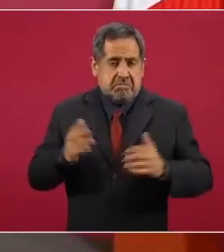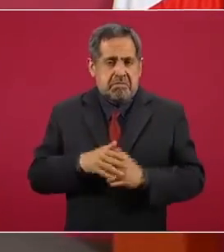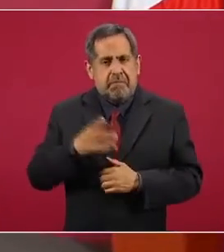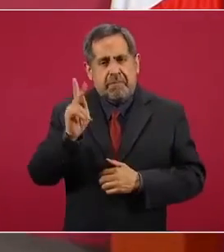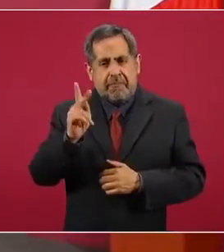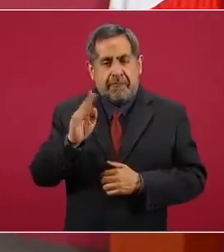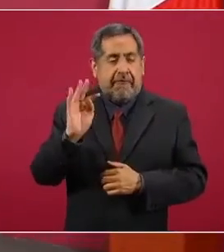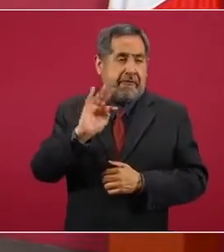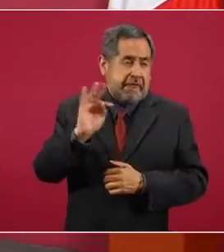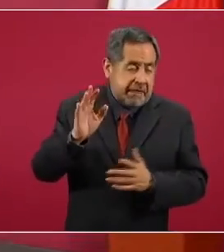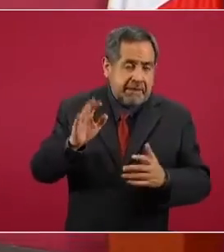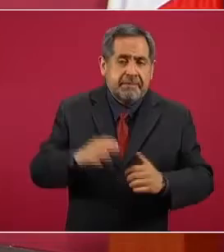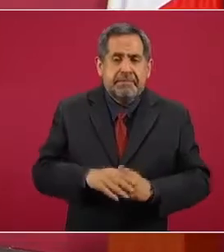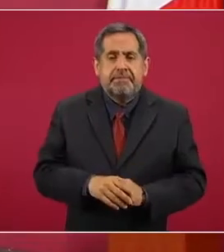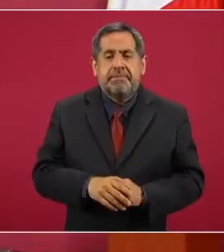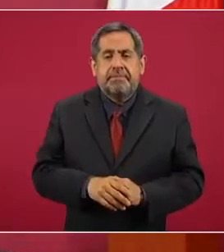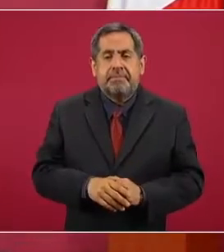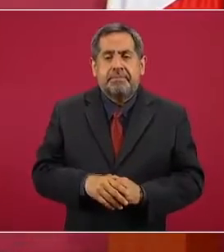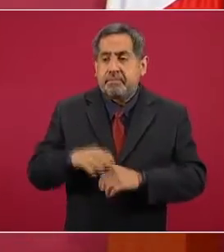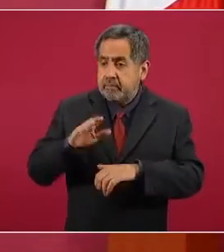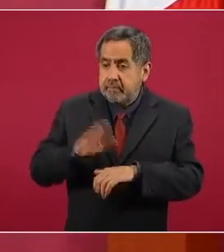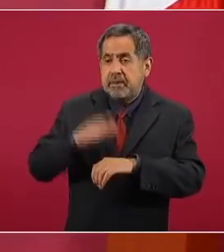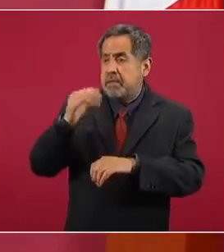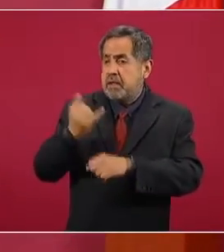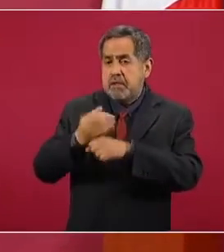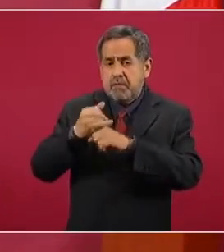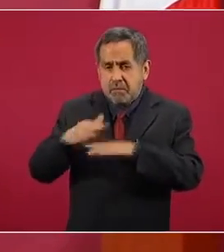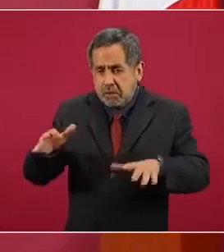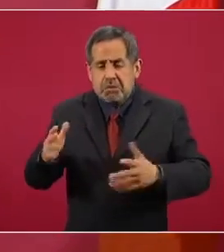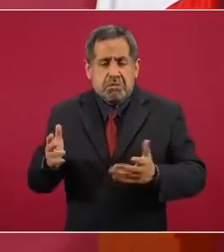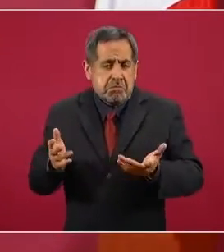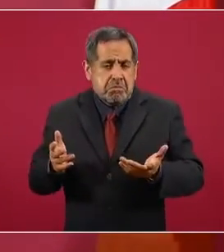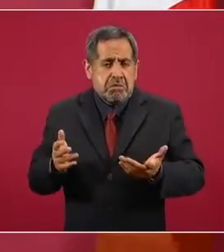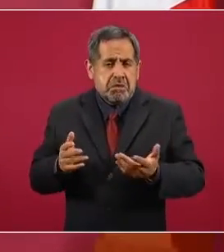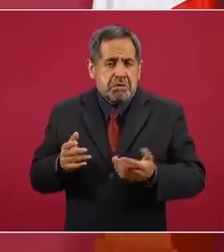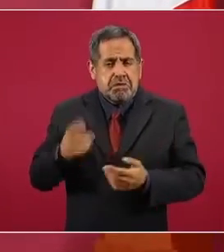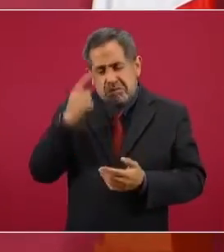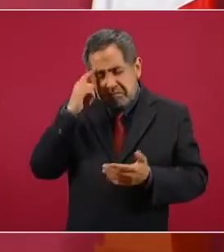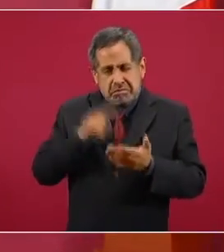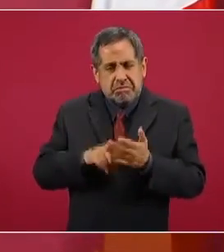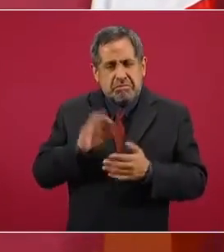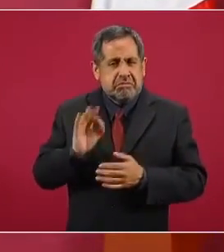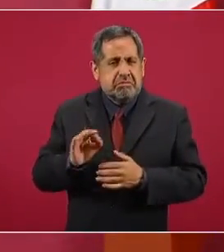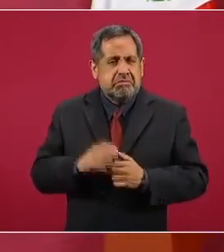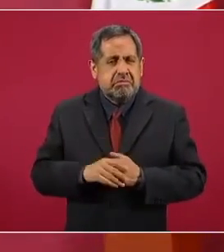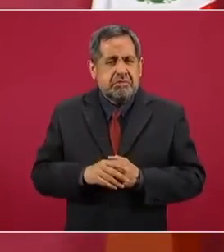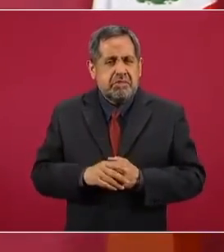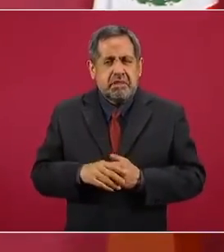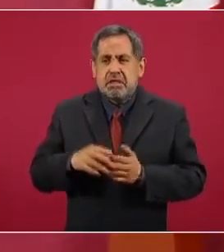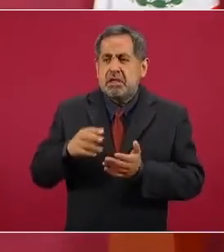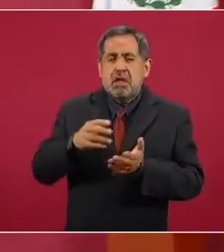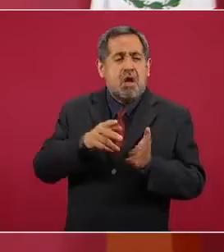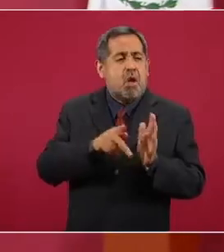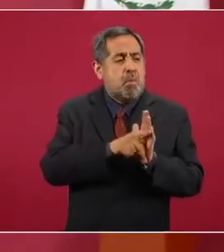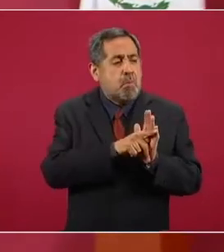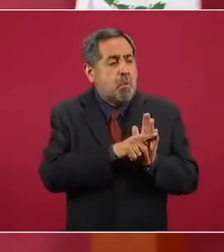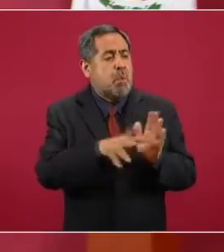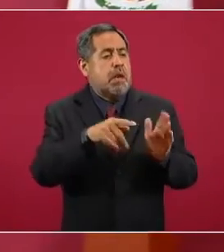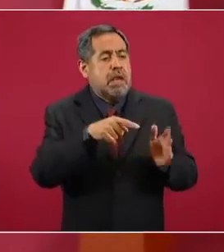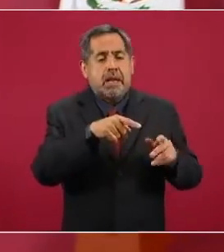Pero si hay más información, que debe ser la que publique el